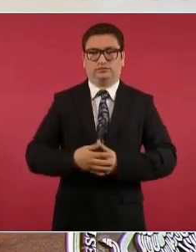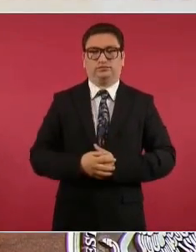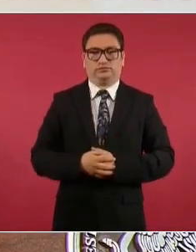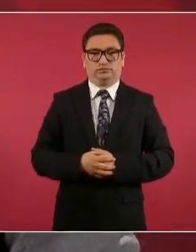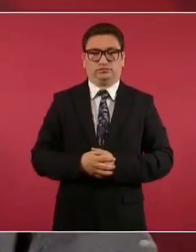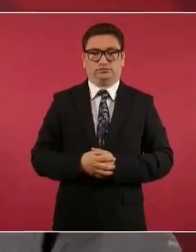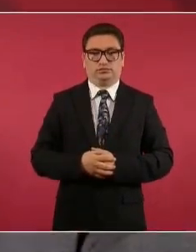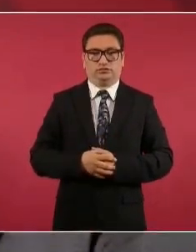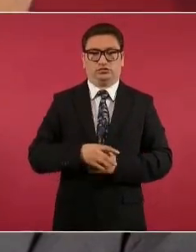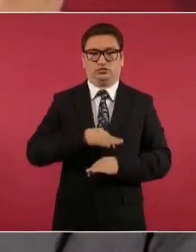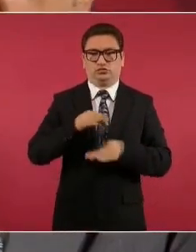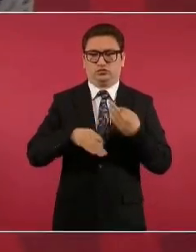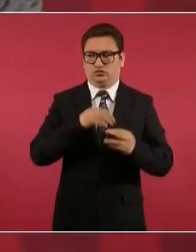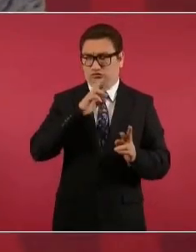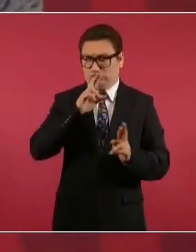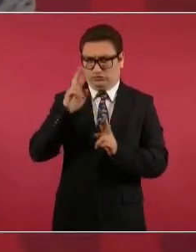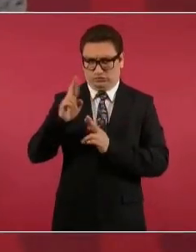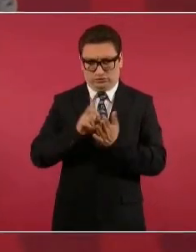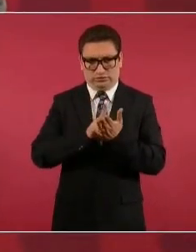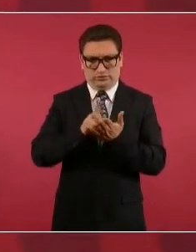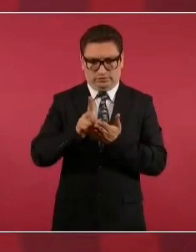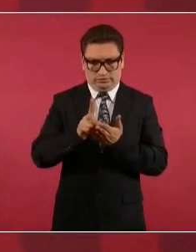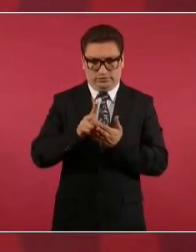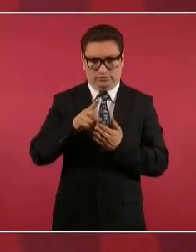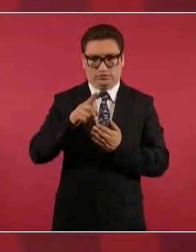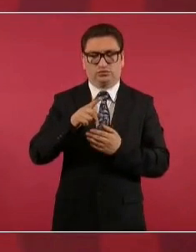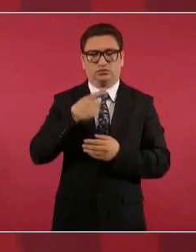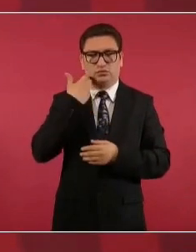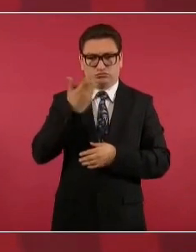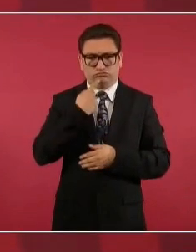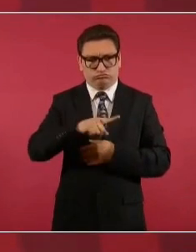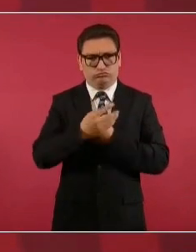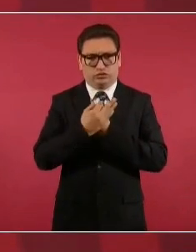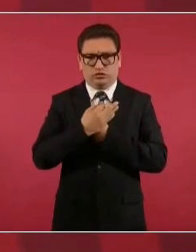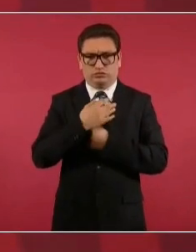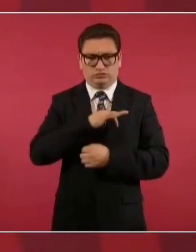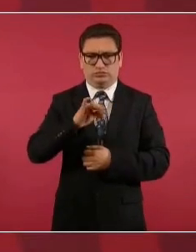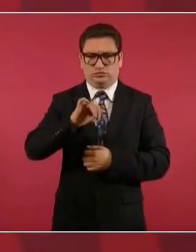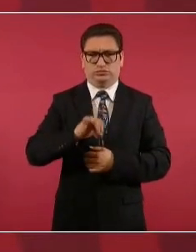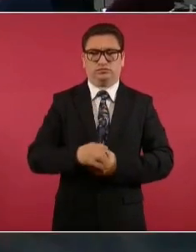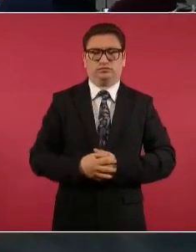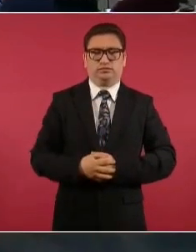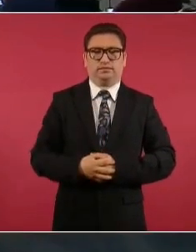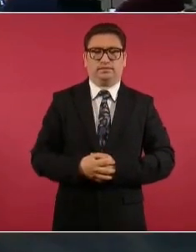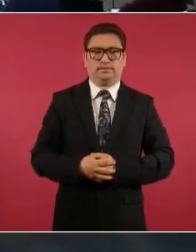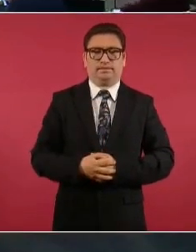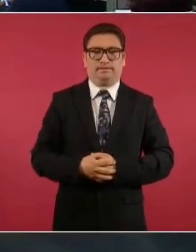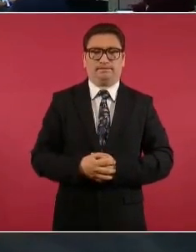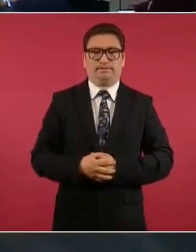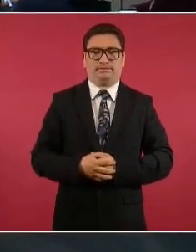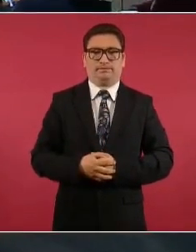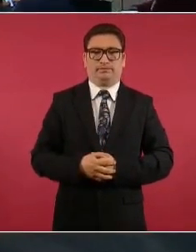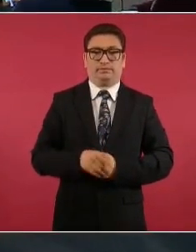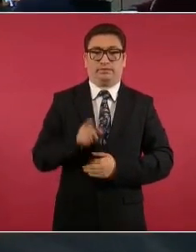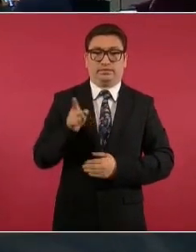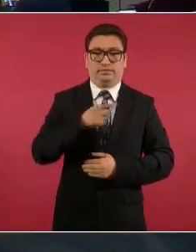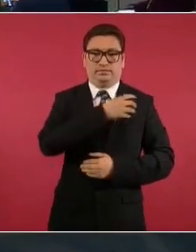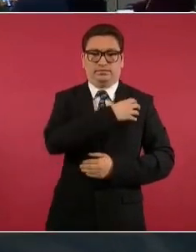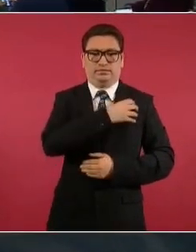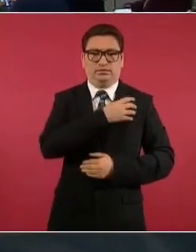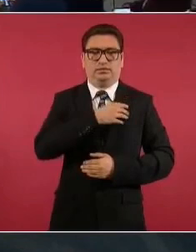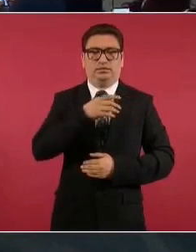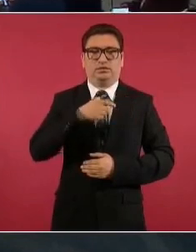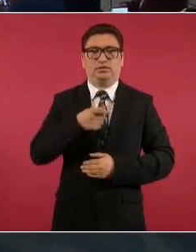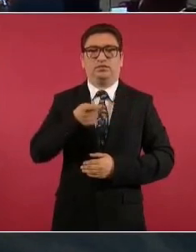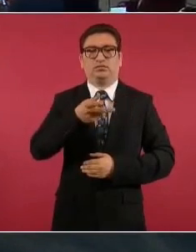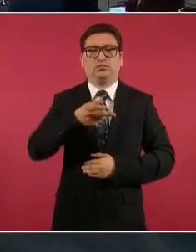y todos tenemos derecho a la defensa. Las imputaciones que tiene ese general con base a la